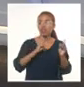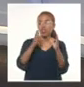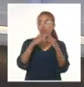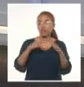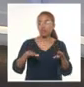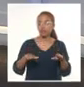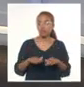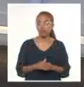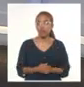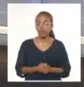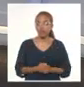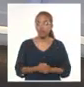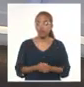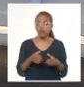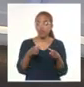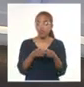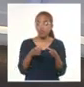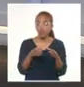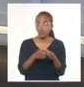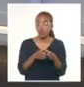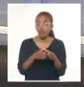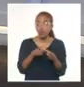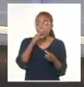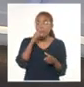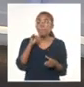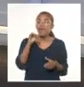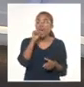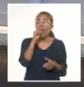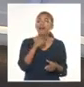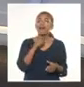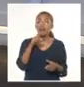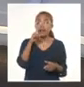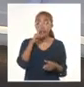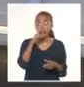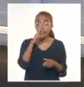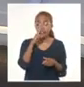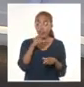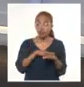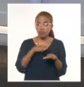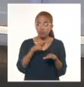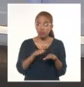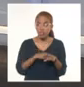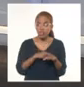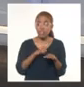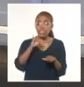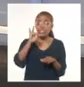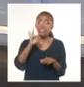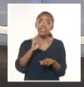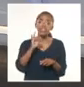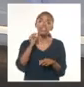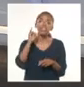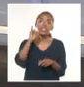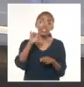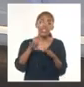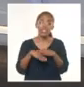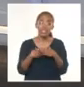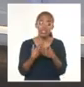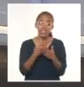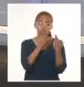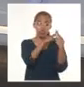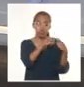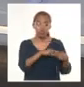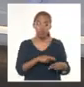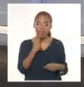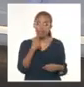Hoy, la administración del demócrata Joe Biden, a 6 días de irse del despacho oval, notificó al Congreso de que no